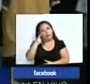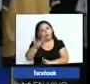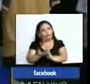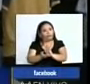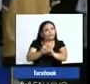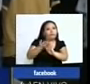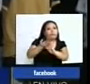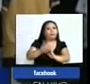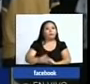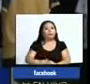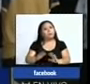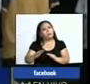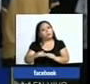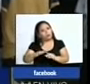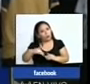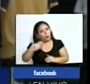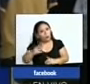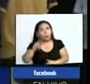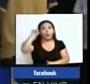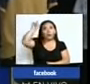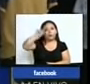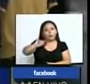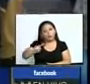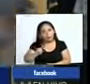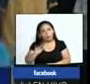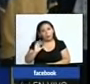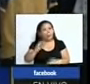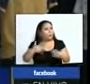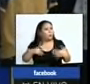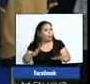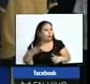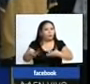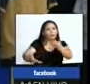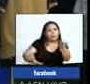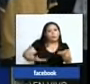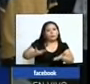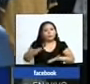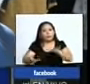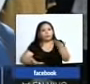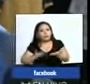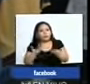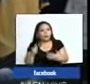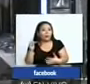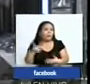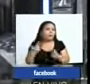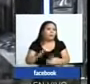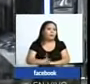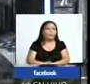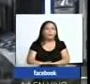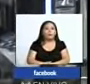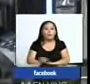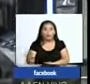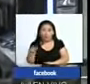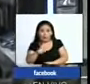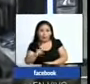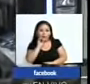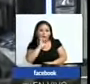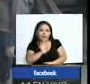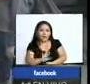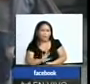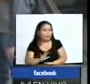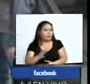negocio, pues, ¿va? Y luego, pues, primero Dios, esperamos que las ventas se normalicen para luego reponer lo que uno ha vendido, ¿va? Aseguran que las